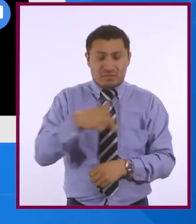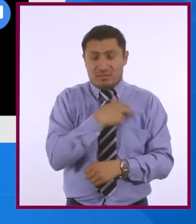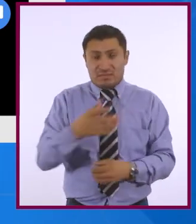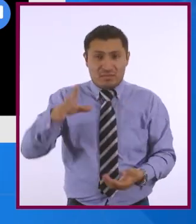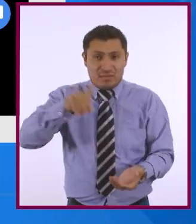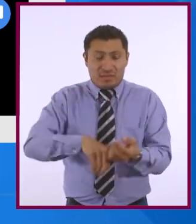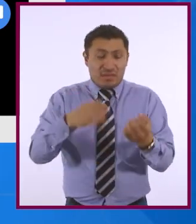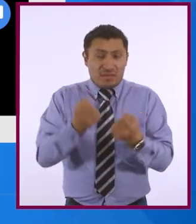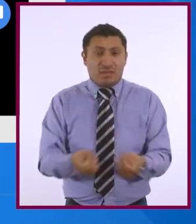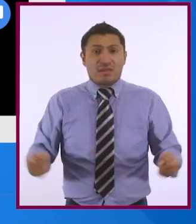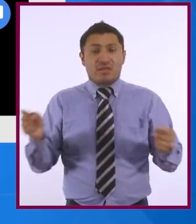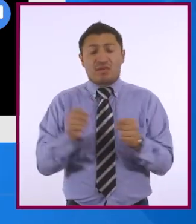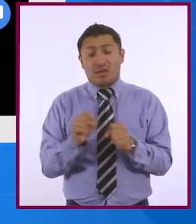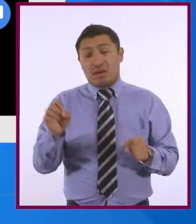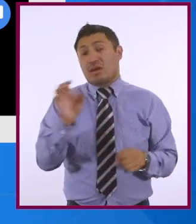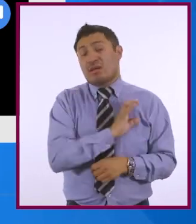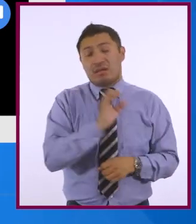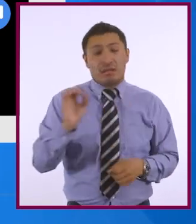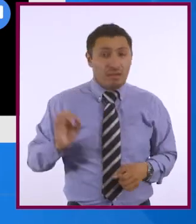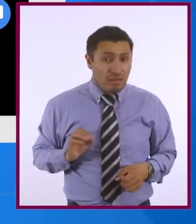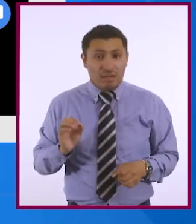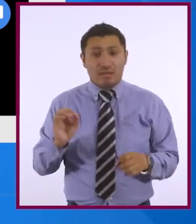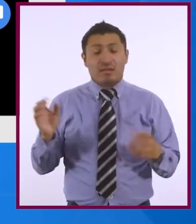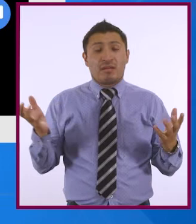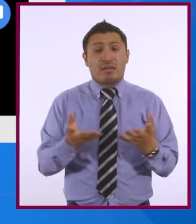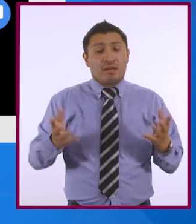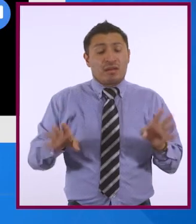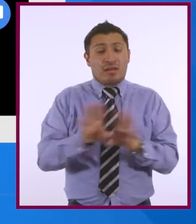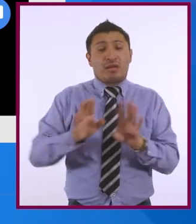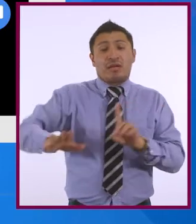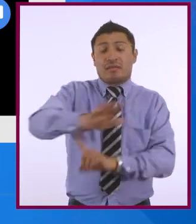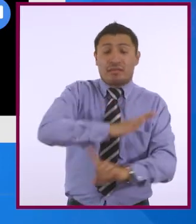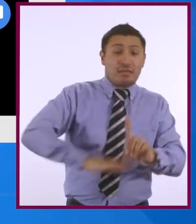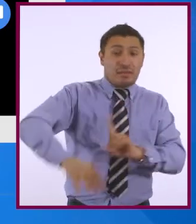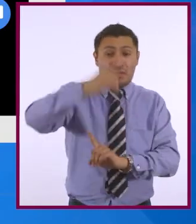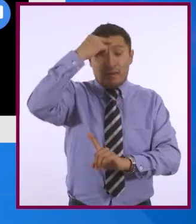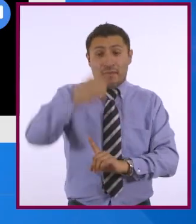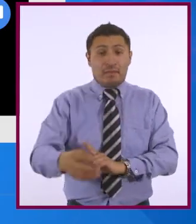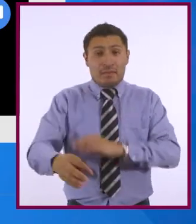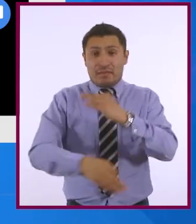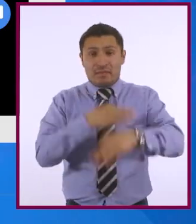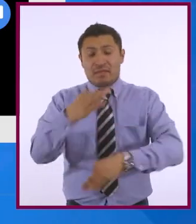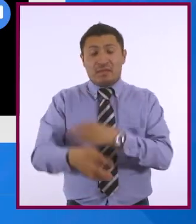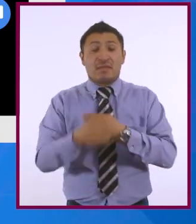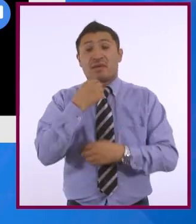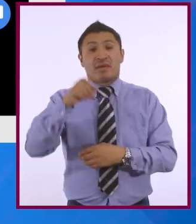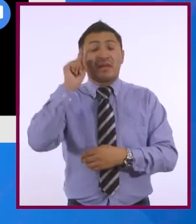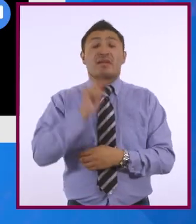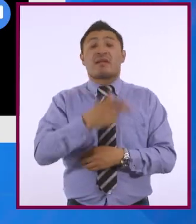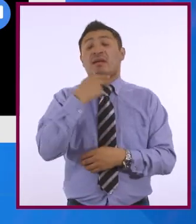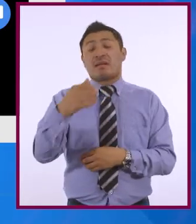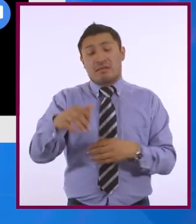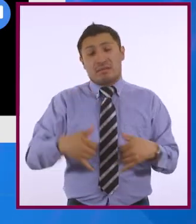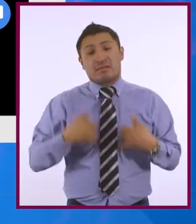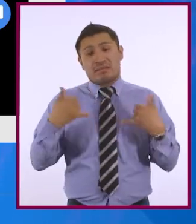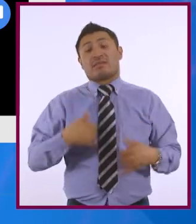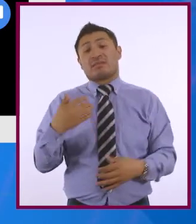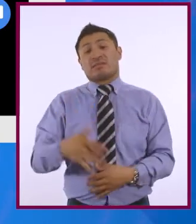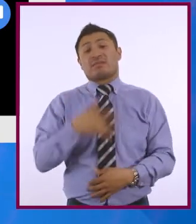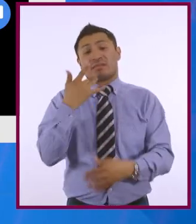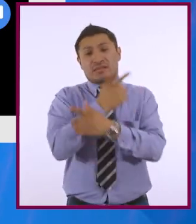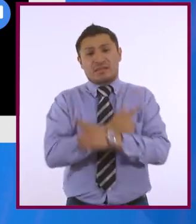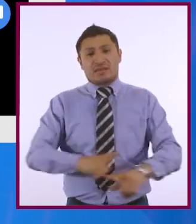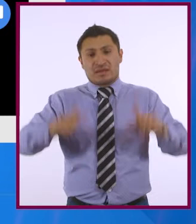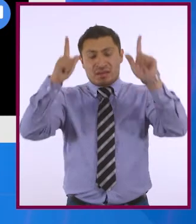sociedad, la obligación es de hacer un contexto para que toda niña, niño, adolescente se sienta libre